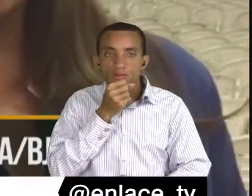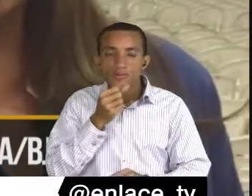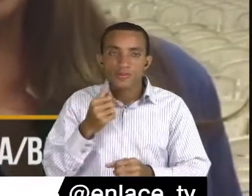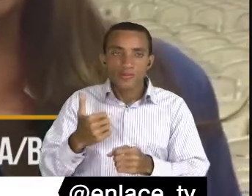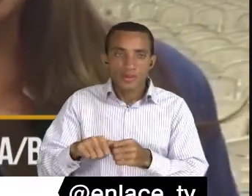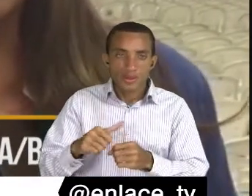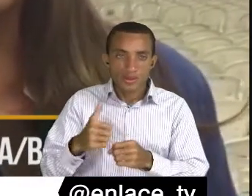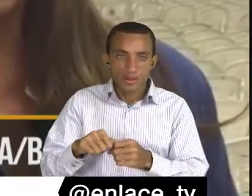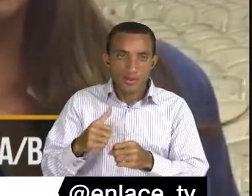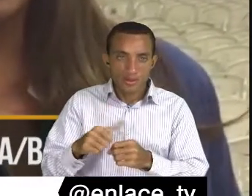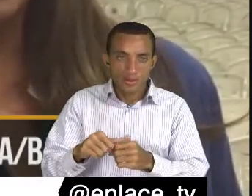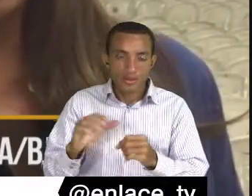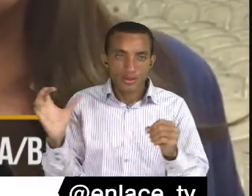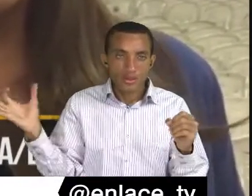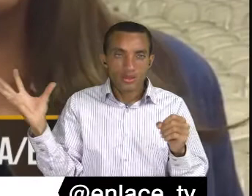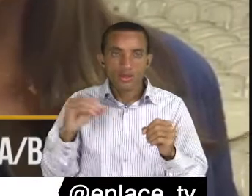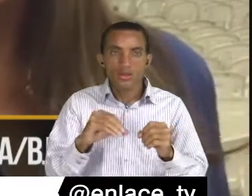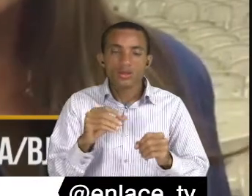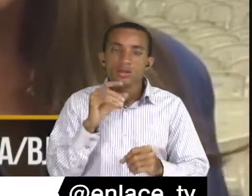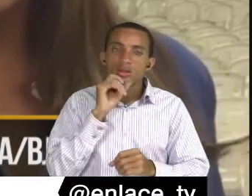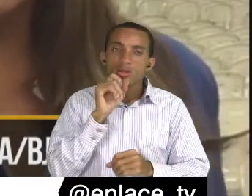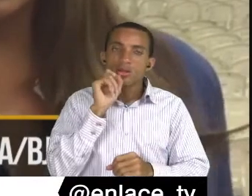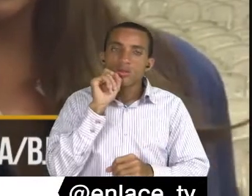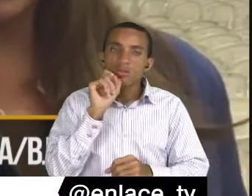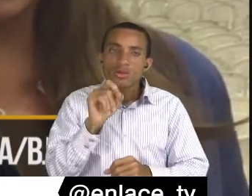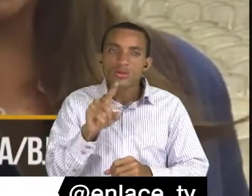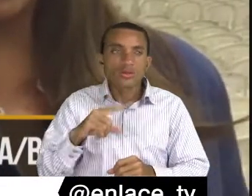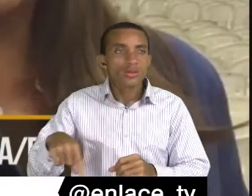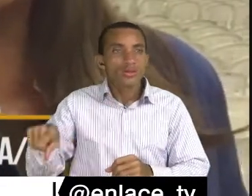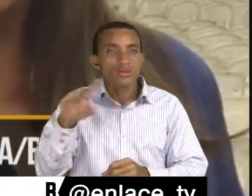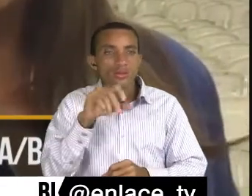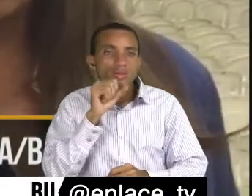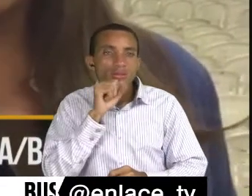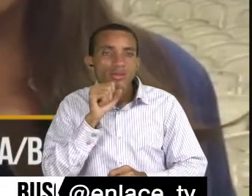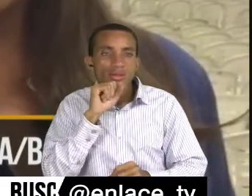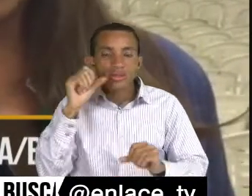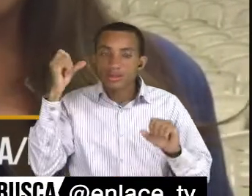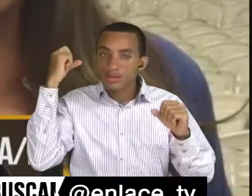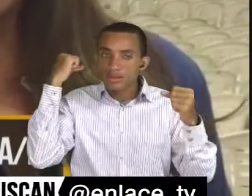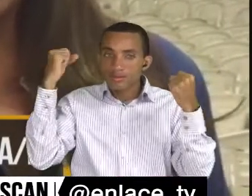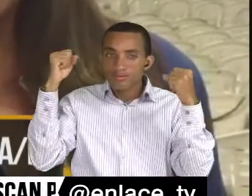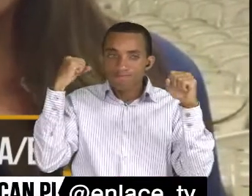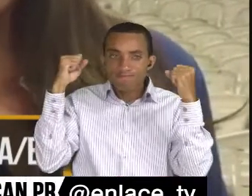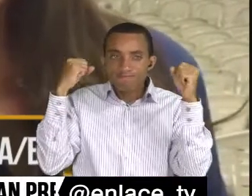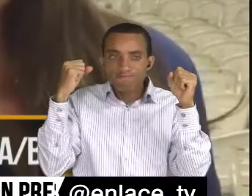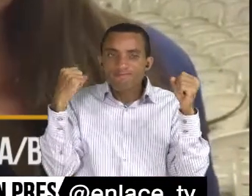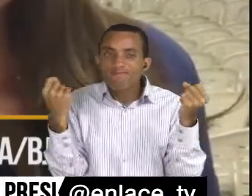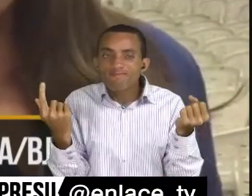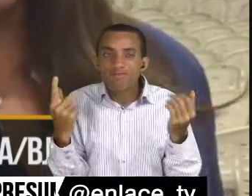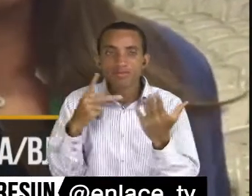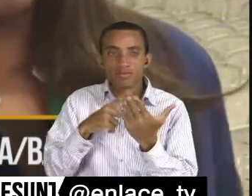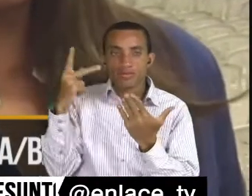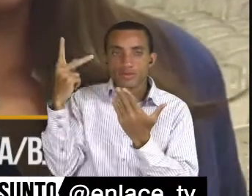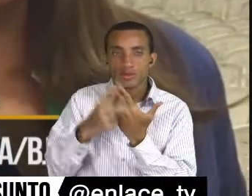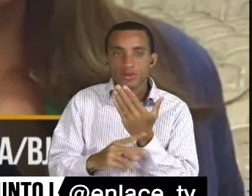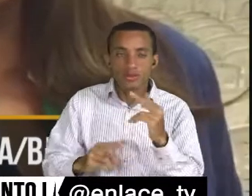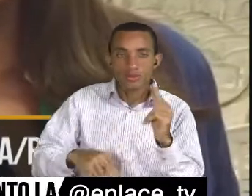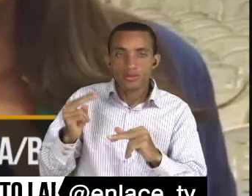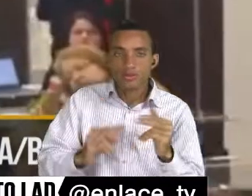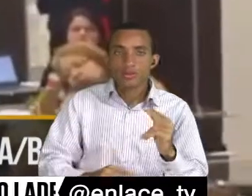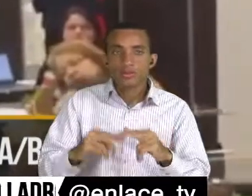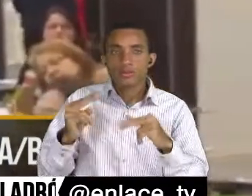esta oportunidad para preguntarle por lo que nos inquieta a los barranqueños, por el proyecto de modernización de la refinería. Esto fue lo que respondió al